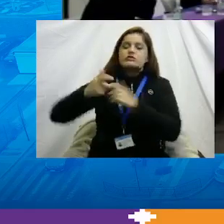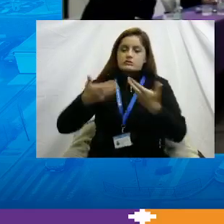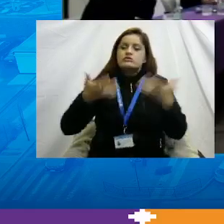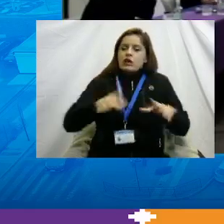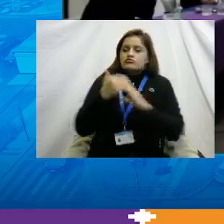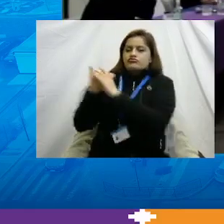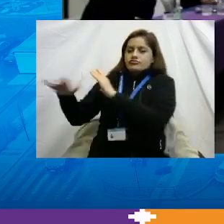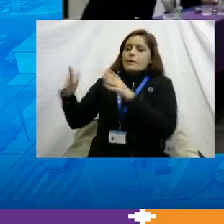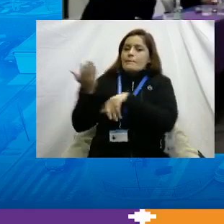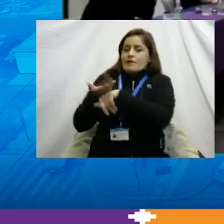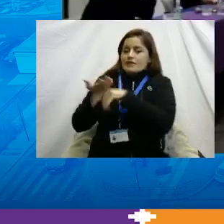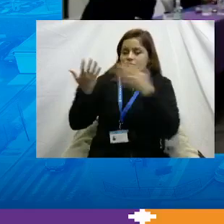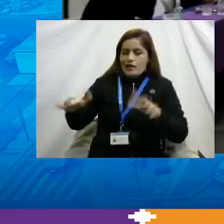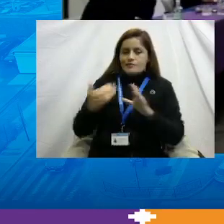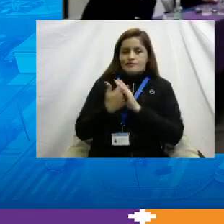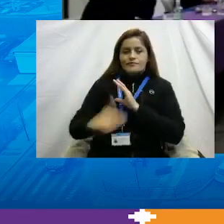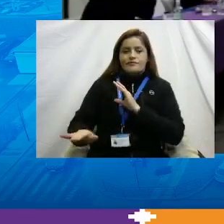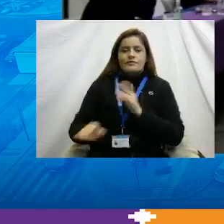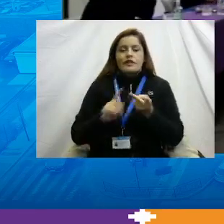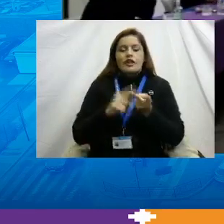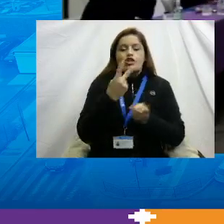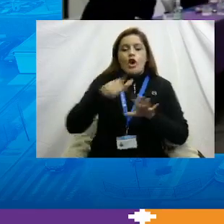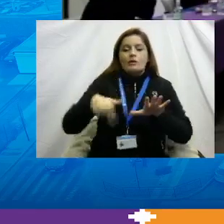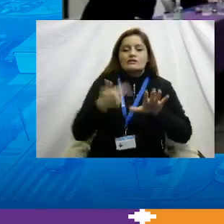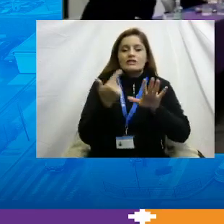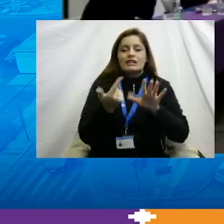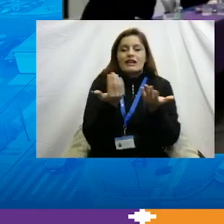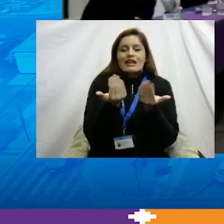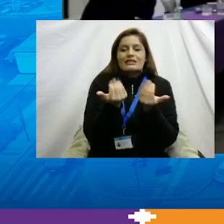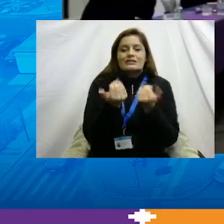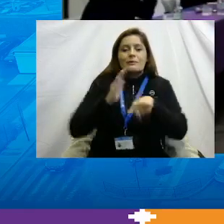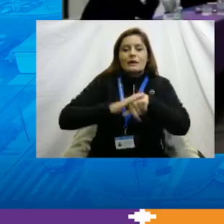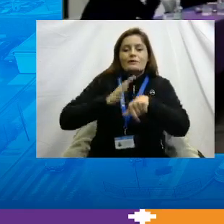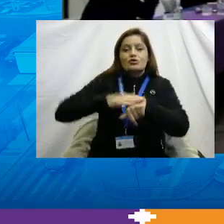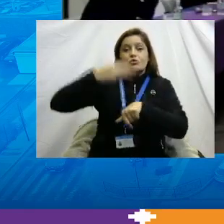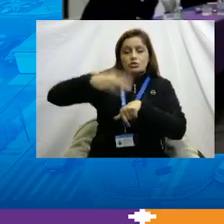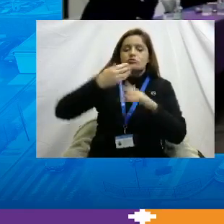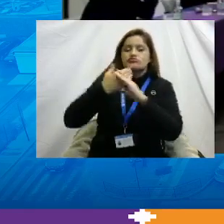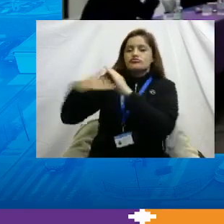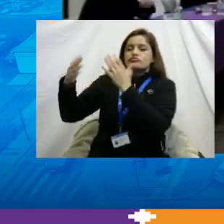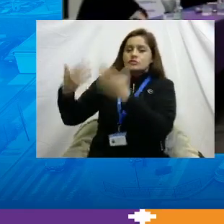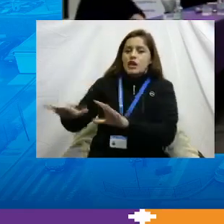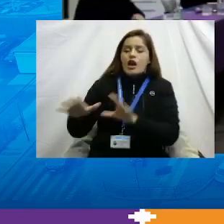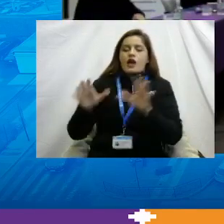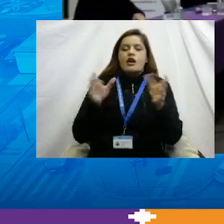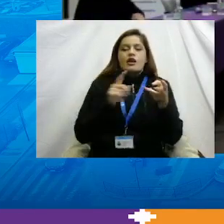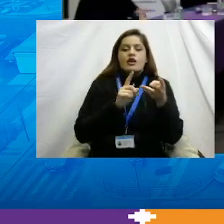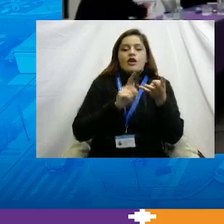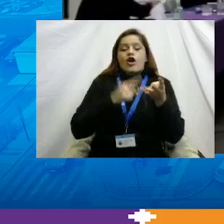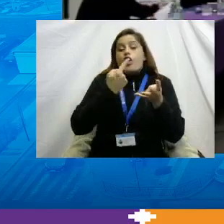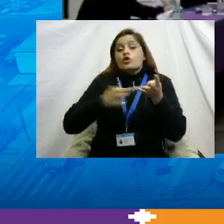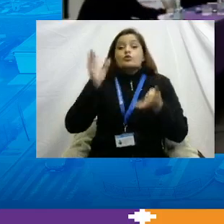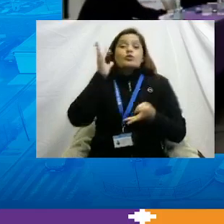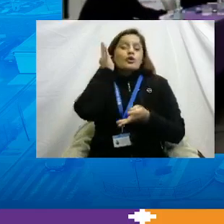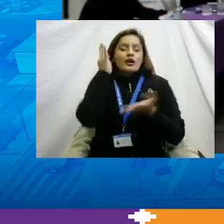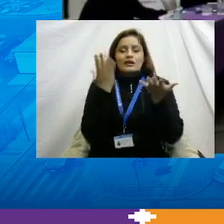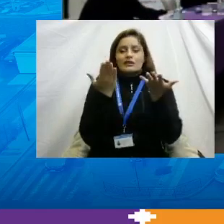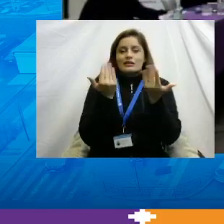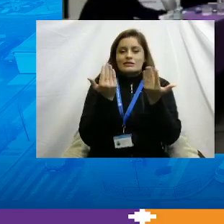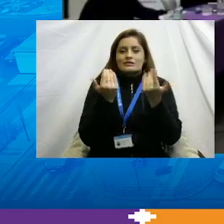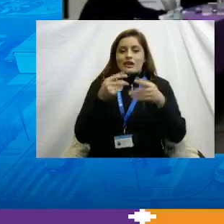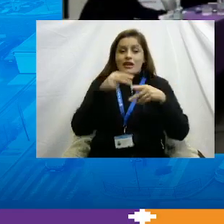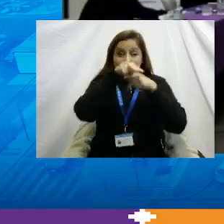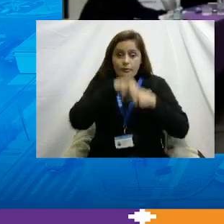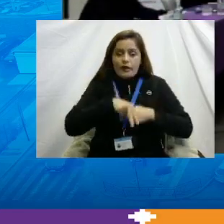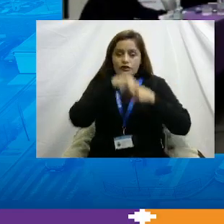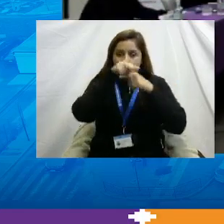solicita permiso municipal, inspección. 2.9, carta de la vecina Yamilé Cepe, solicita permiso municipal,